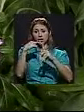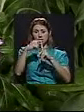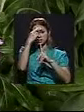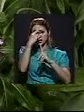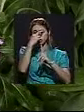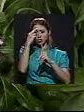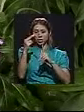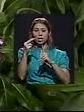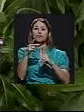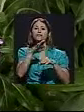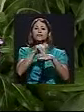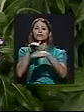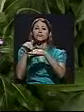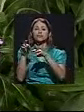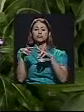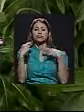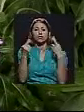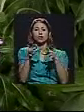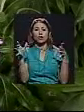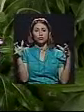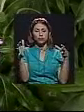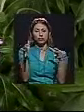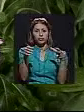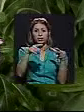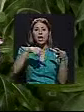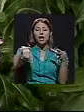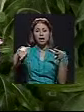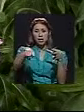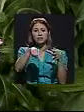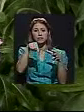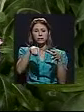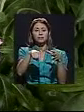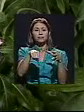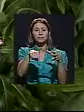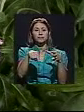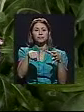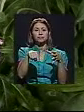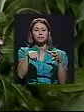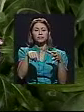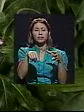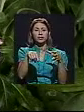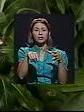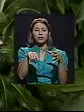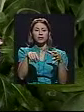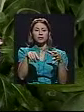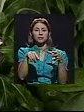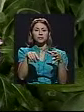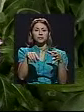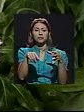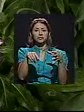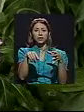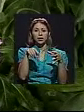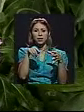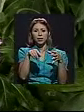ahí los llevaron a